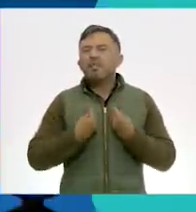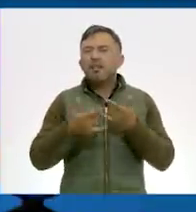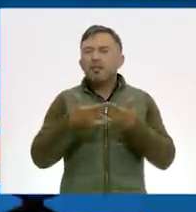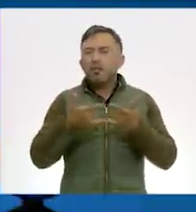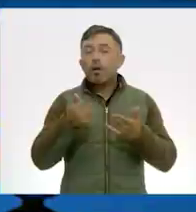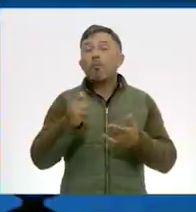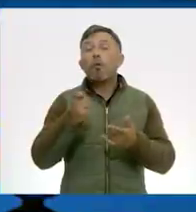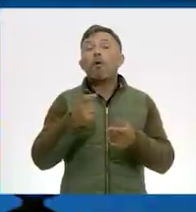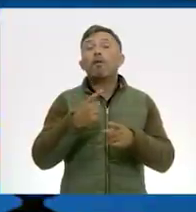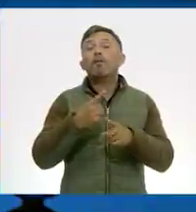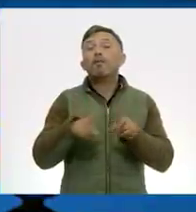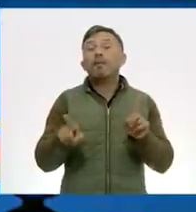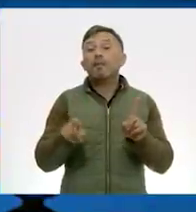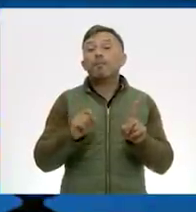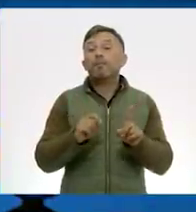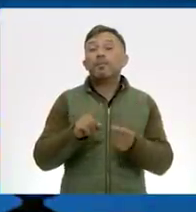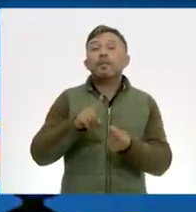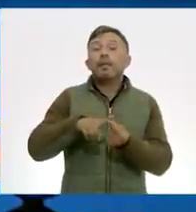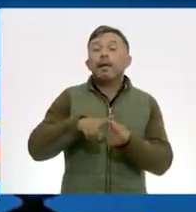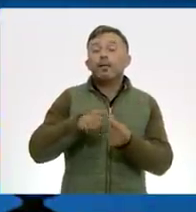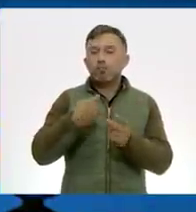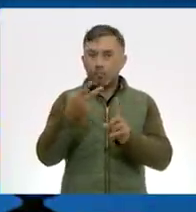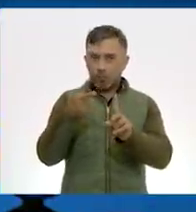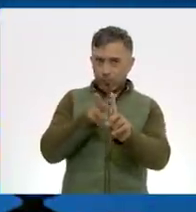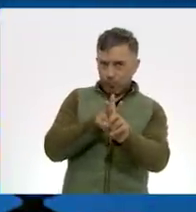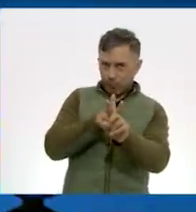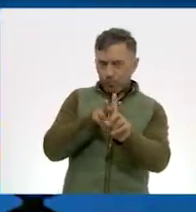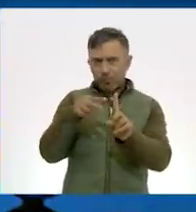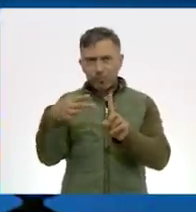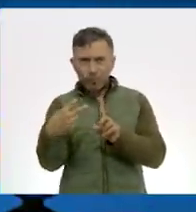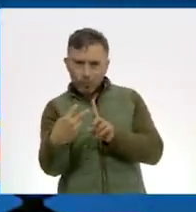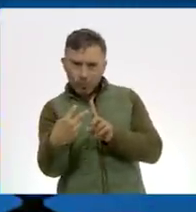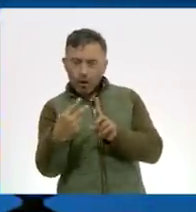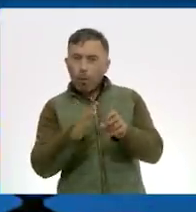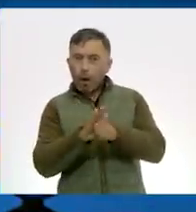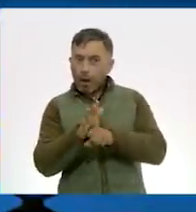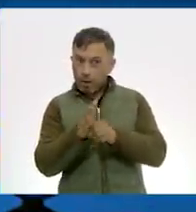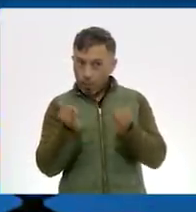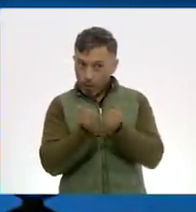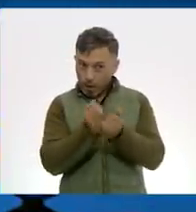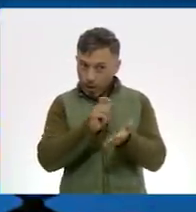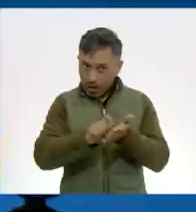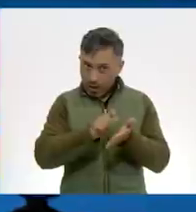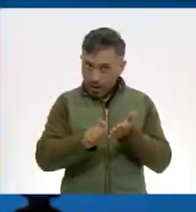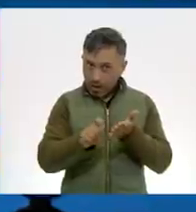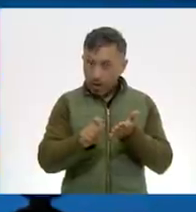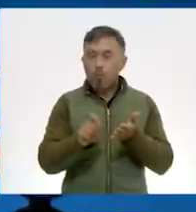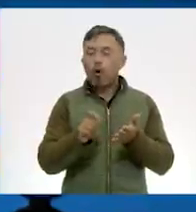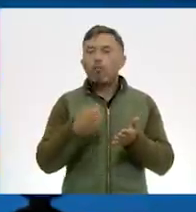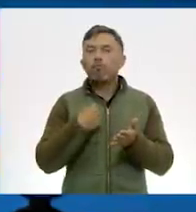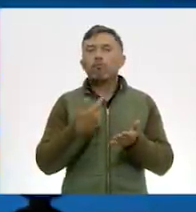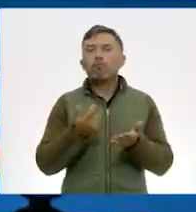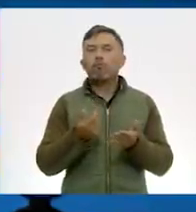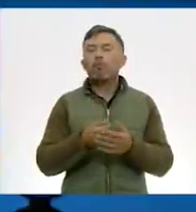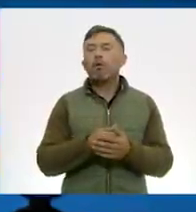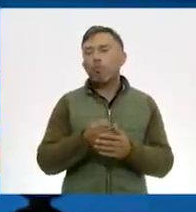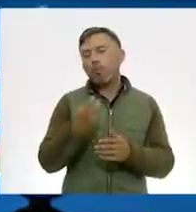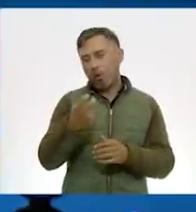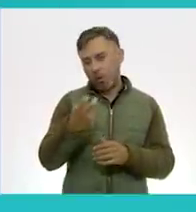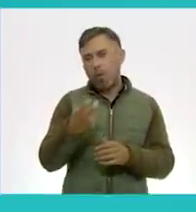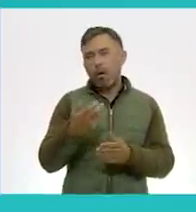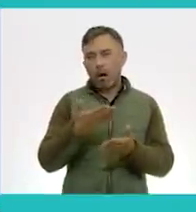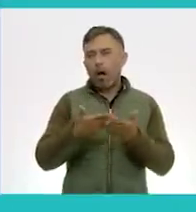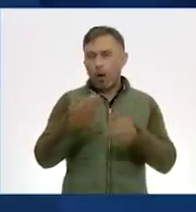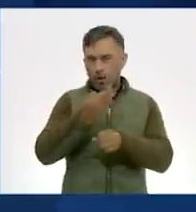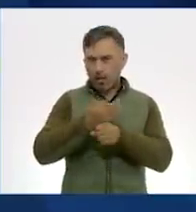redactando. Así es. De qué manera estamos percibiendo esos hechos que estamos relatando. Y aquí ya te lo muestro